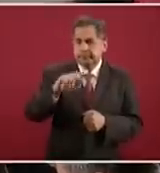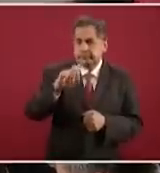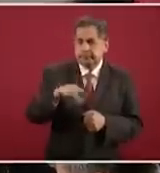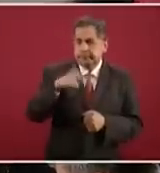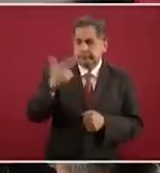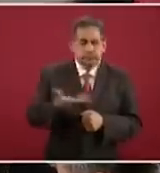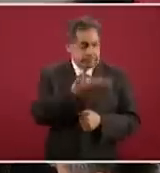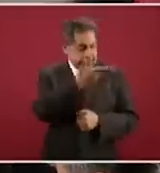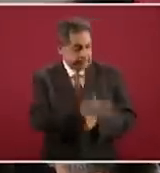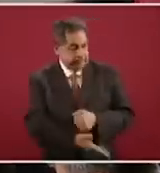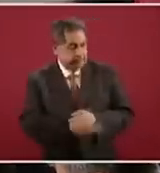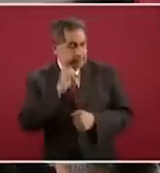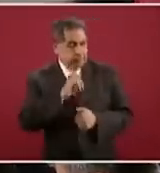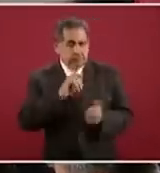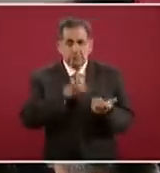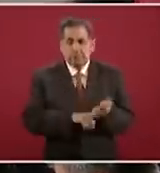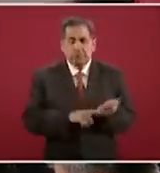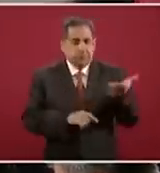Derechos Humanos,